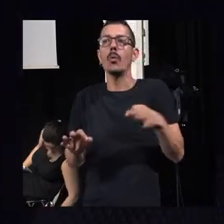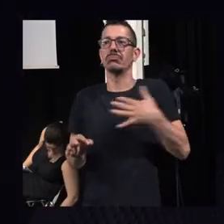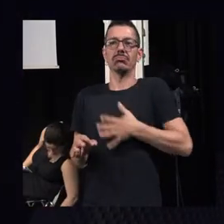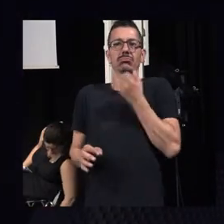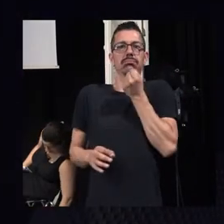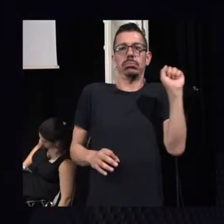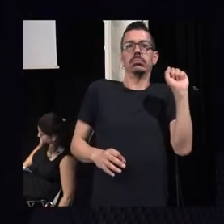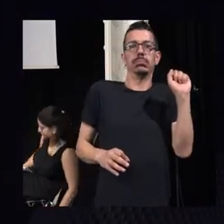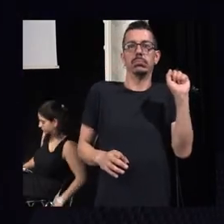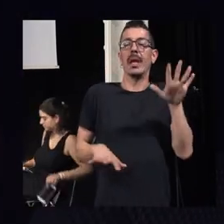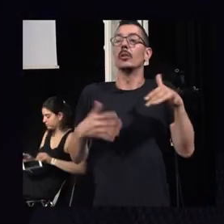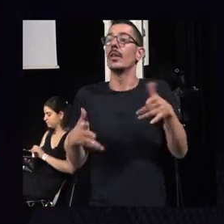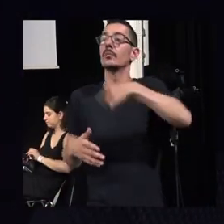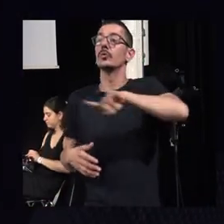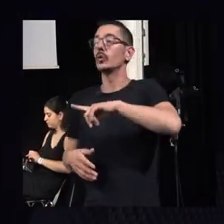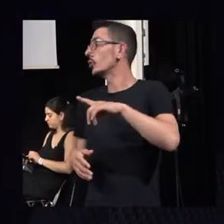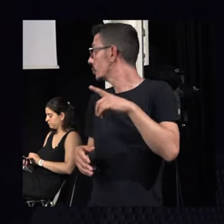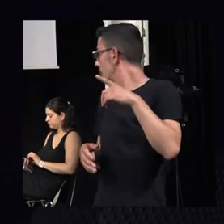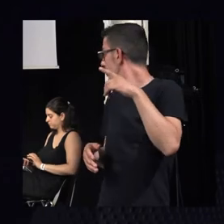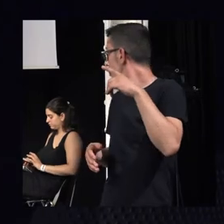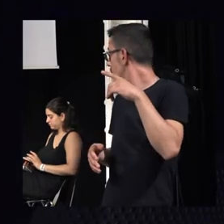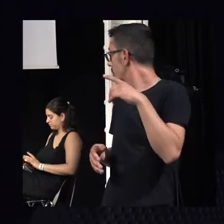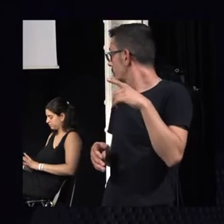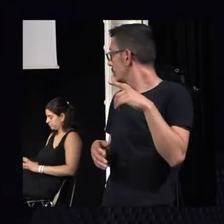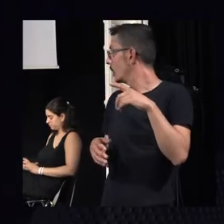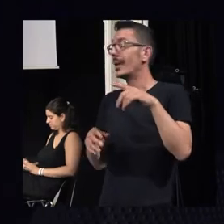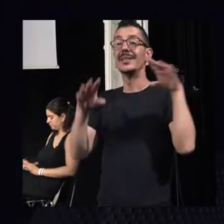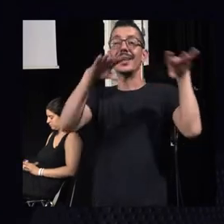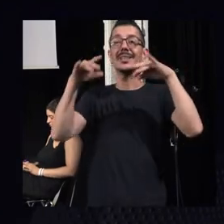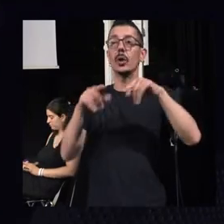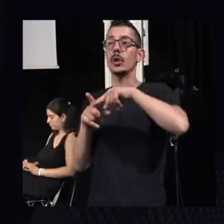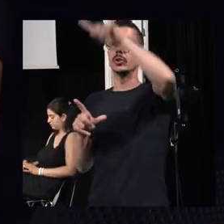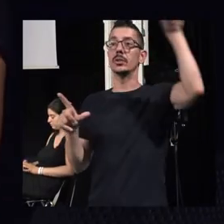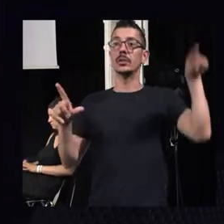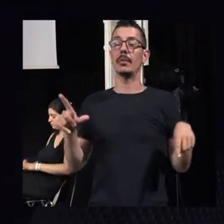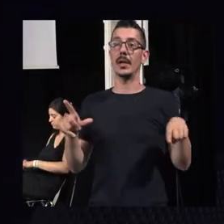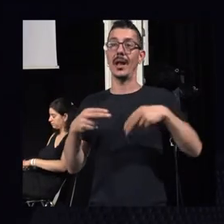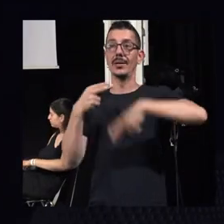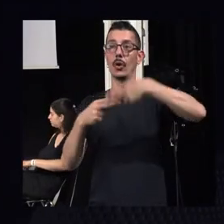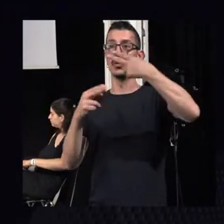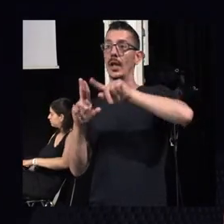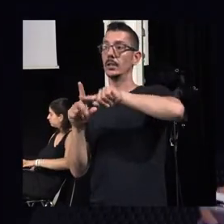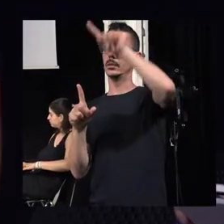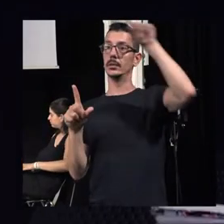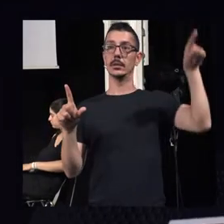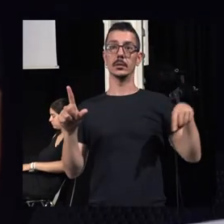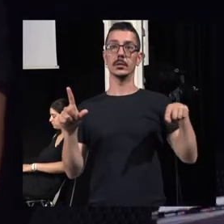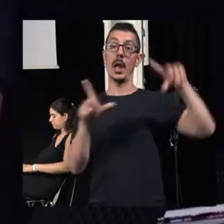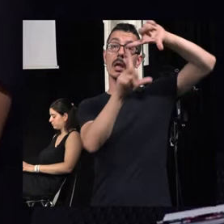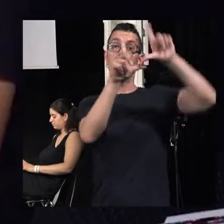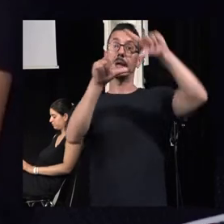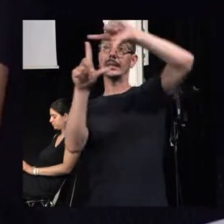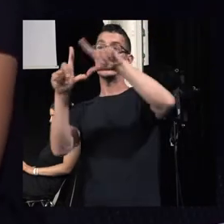imagino, las casillas, que el tablero es el territorio y su límite, la frontera, las casillas son, pues,